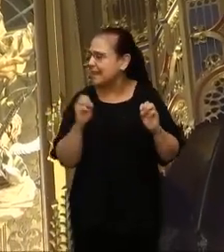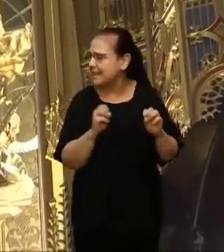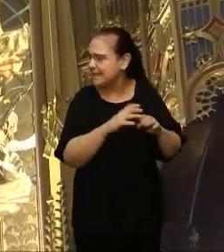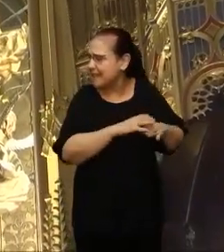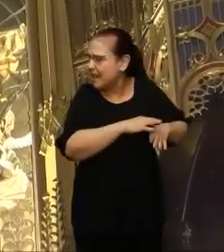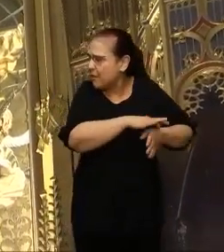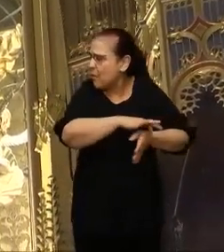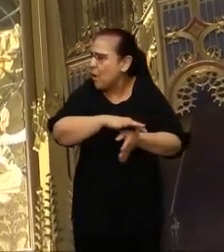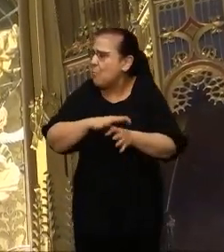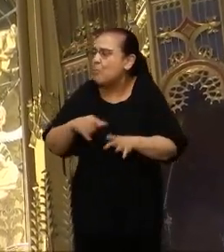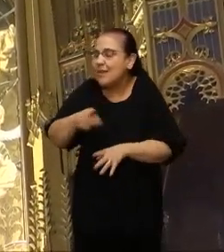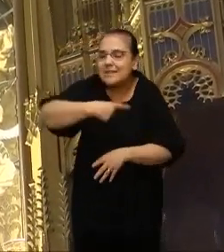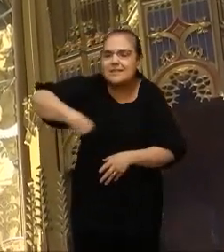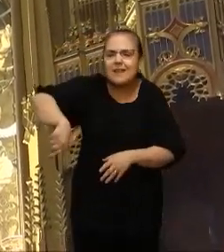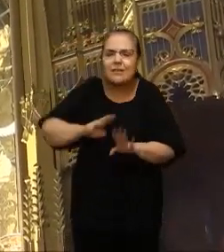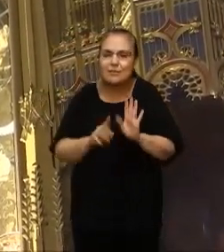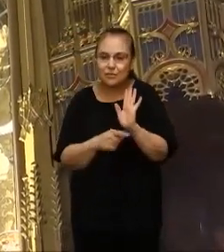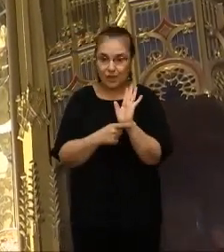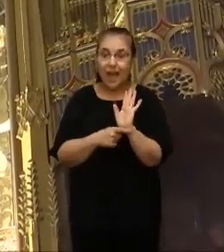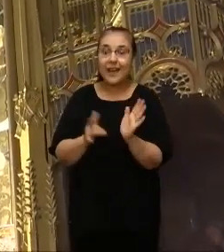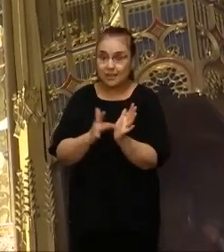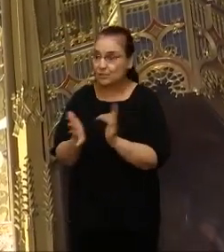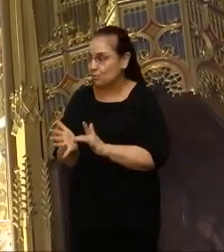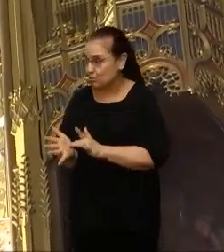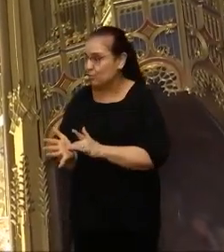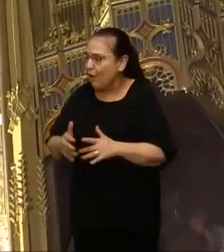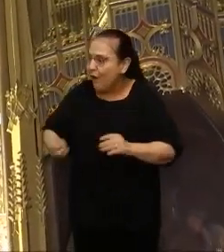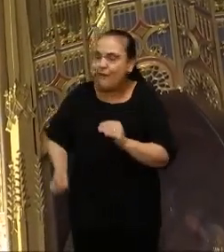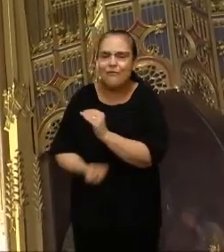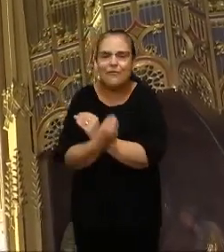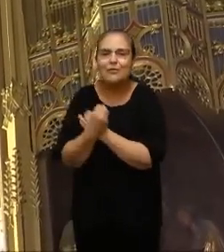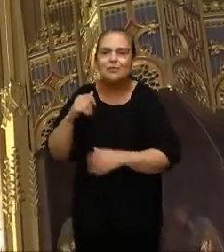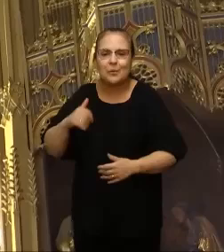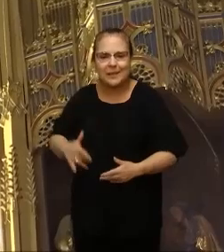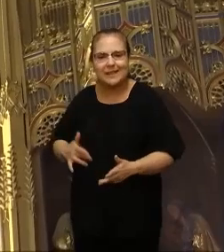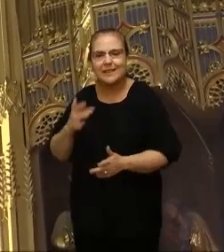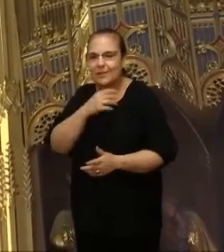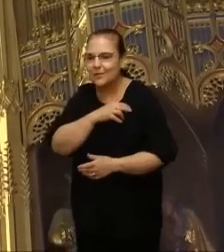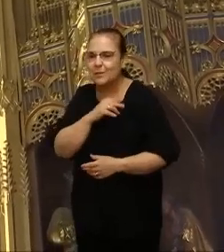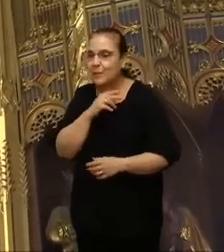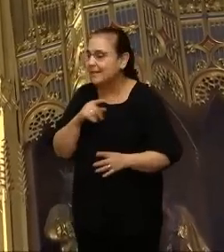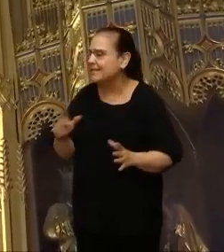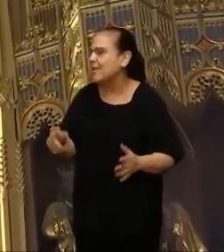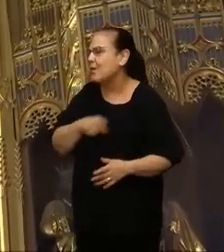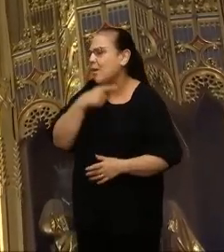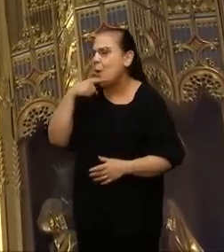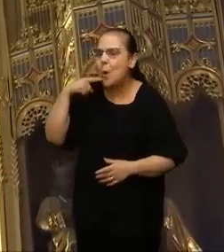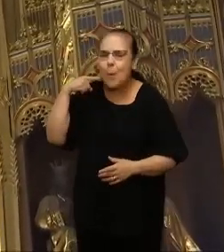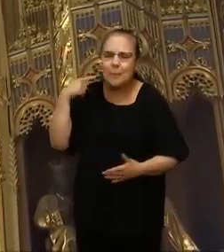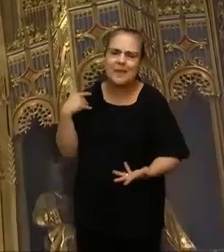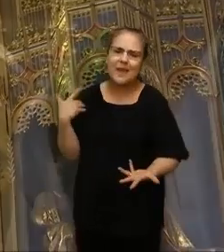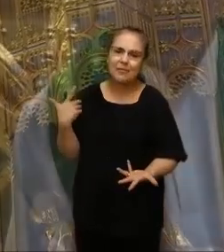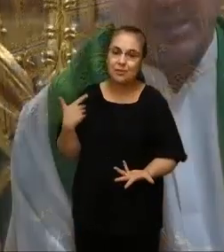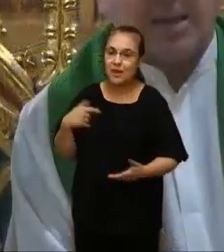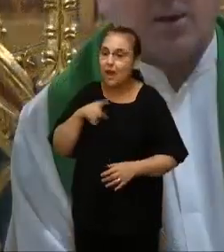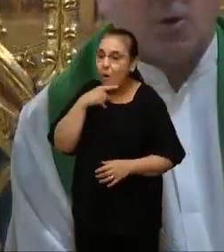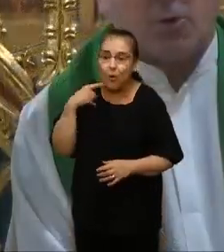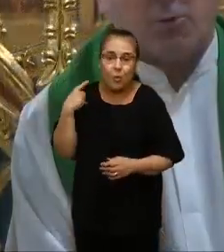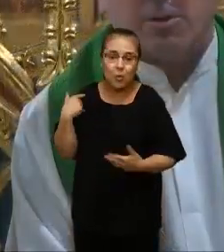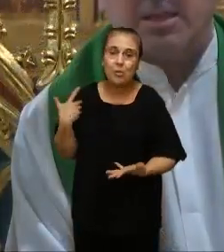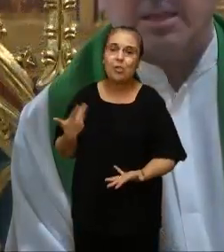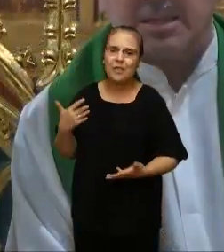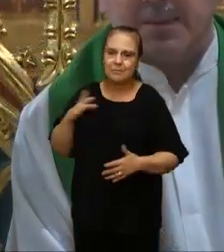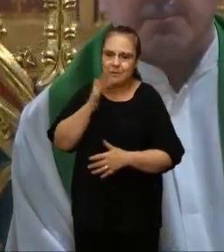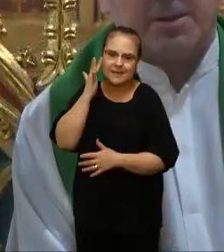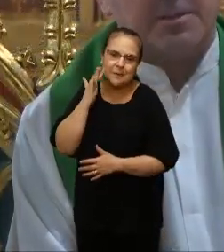este destierro, muéstranos a Jesús, fruto bendito de tu vientre. Oh clementísima, oh piadosa,